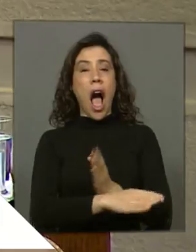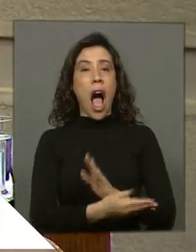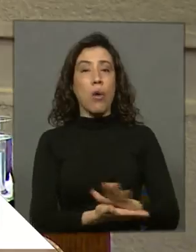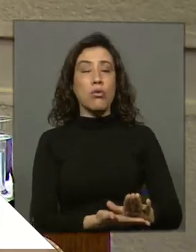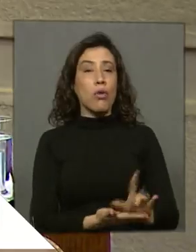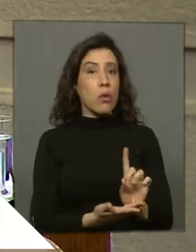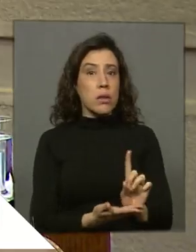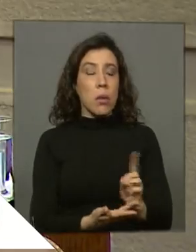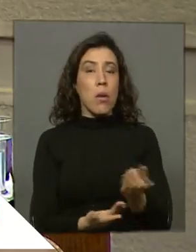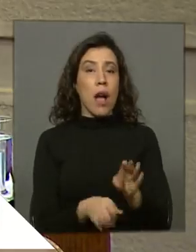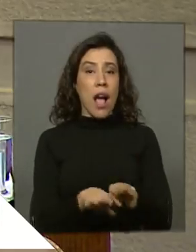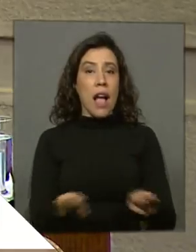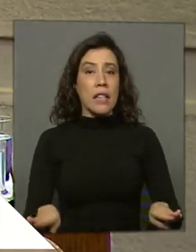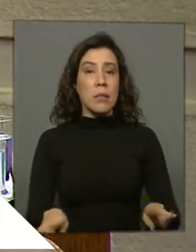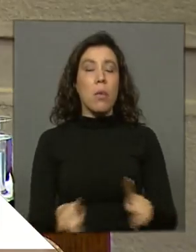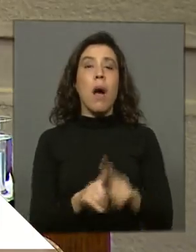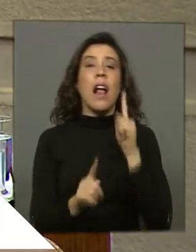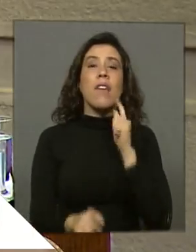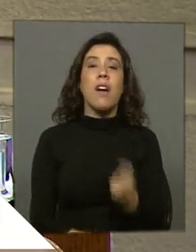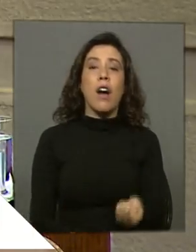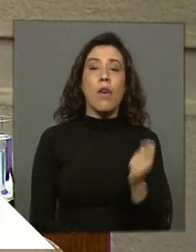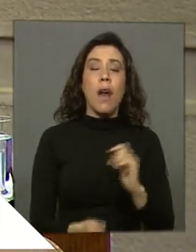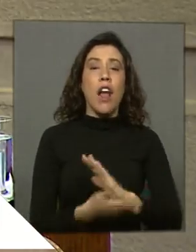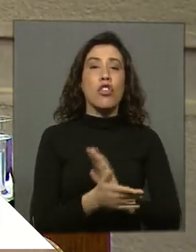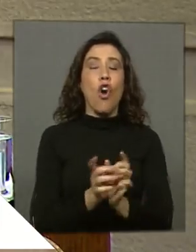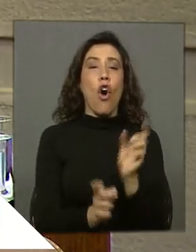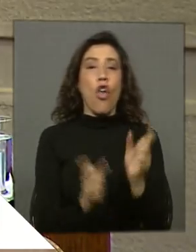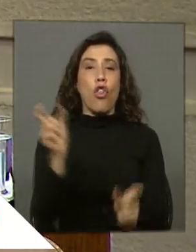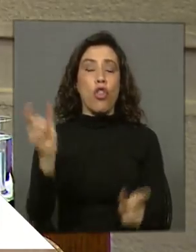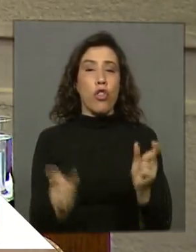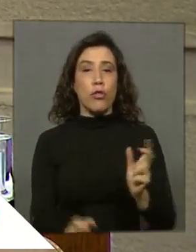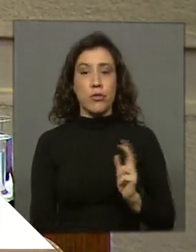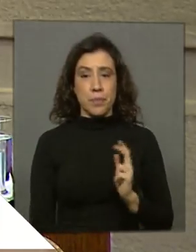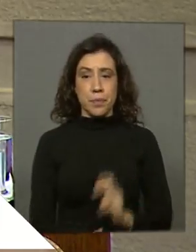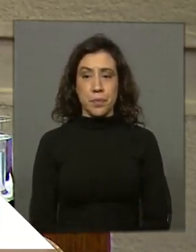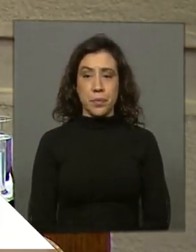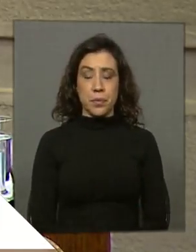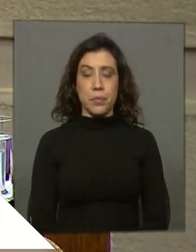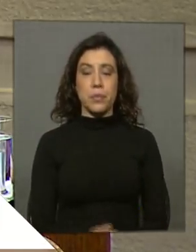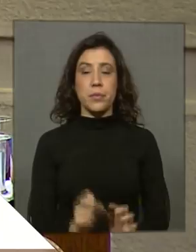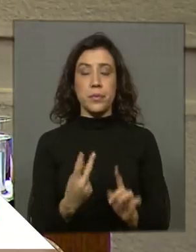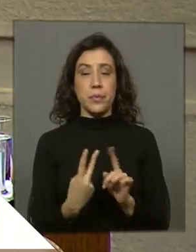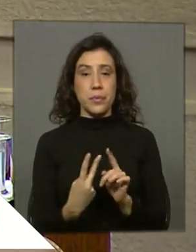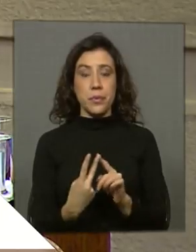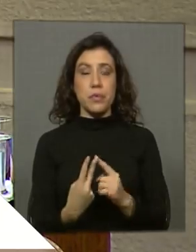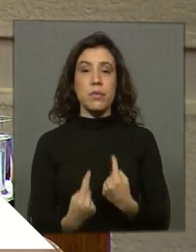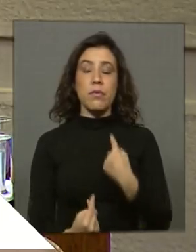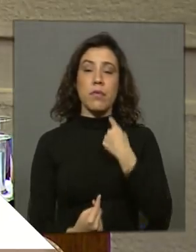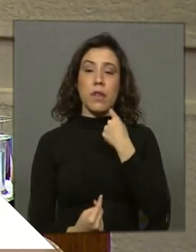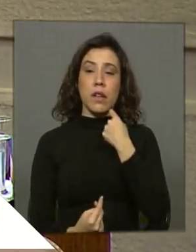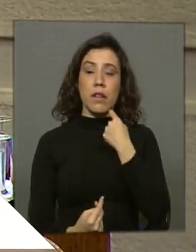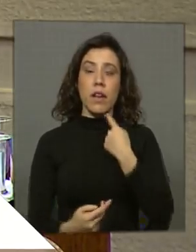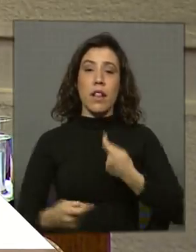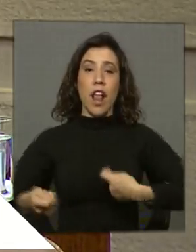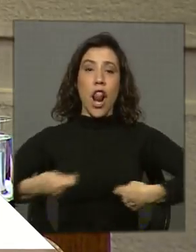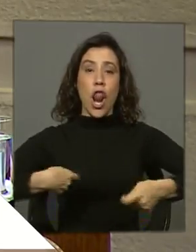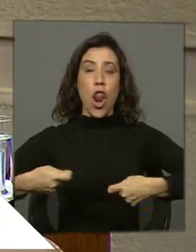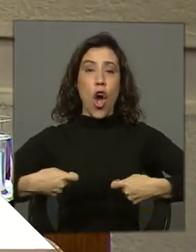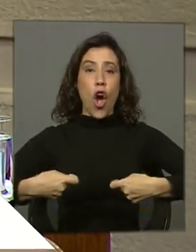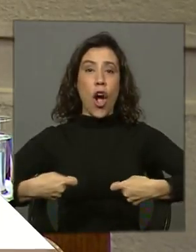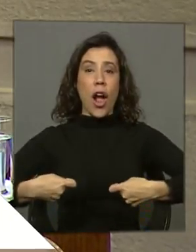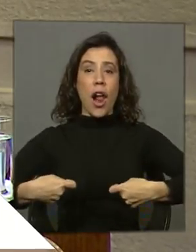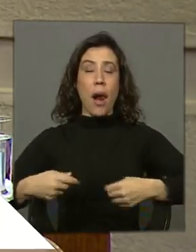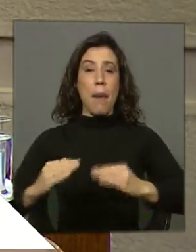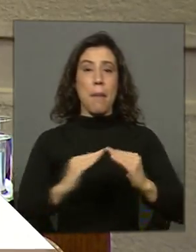costo de estacionamiento va a ser traspasado a todo el público un segundo efecto es el daño para los locales de barrio